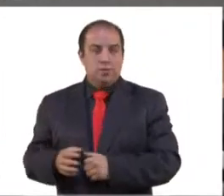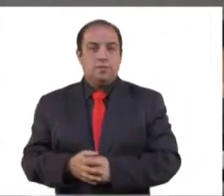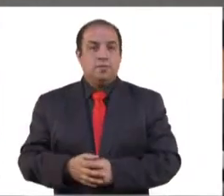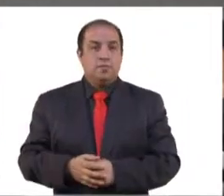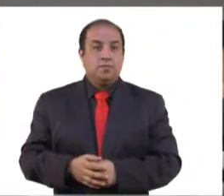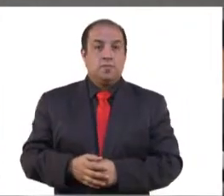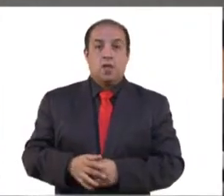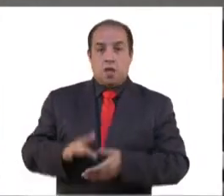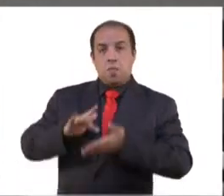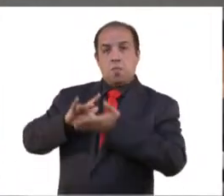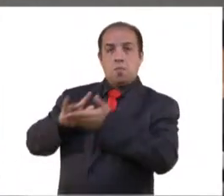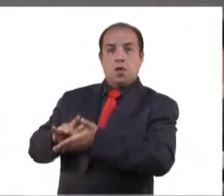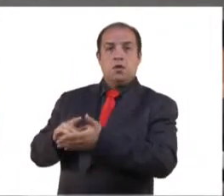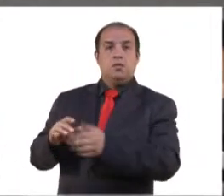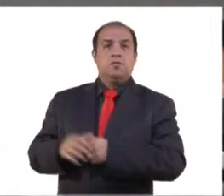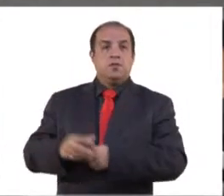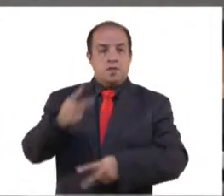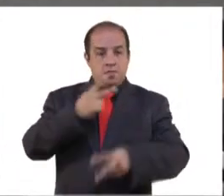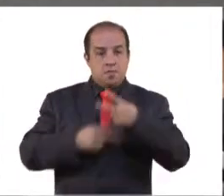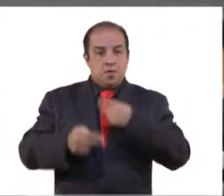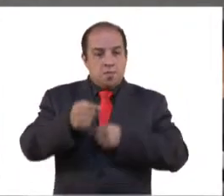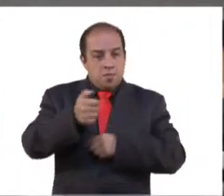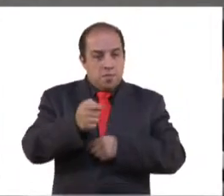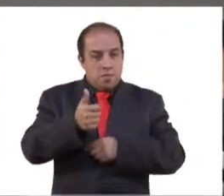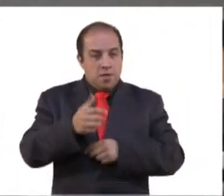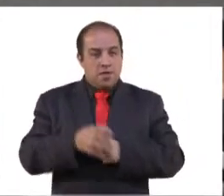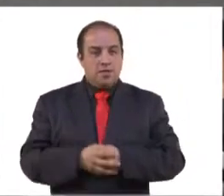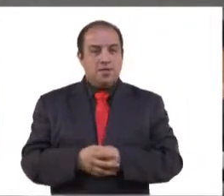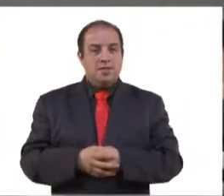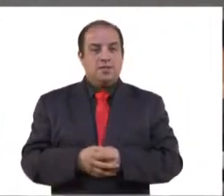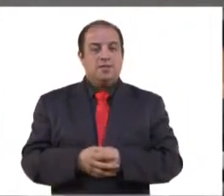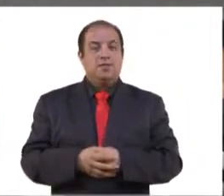en el apoyo, y hoy viene un poquito